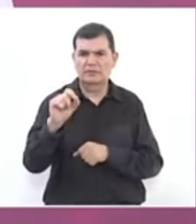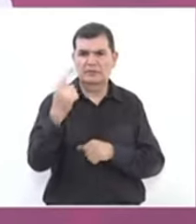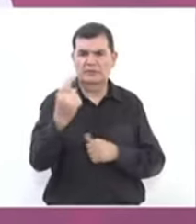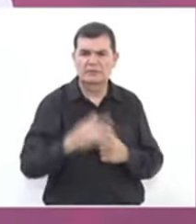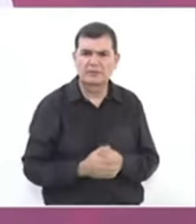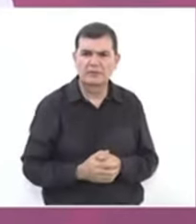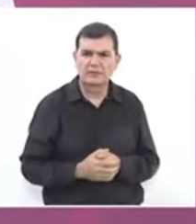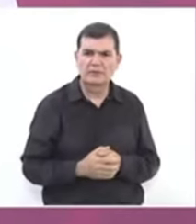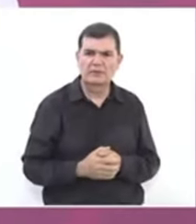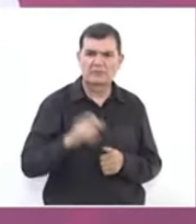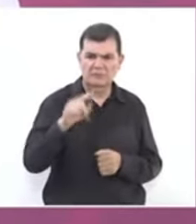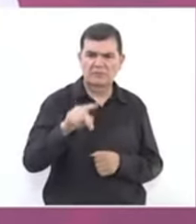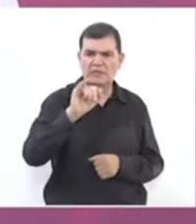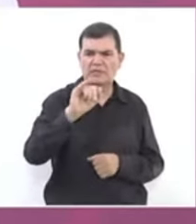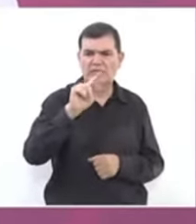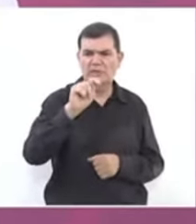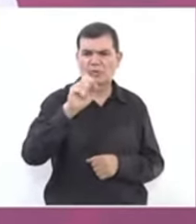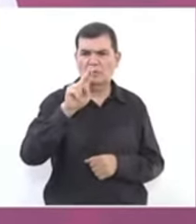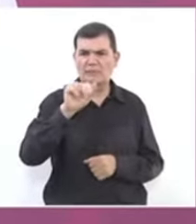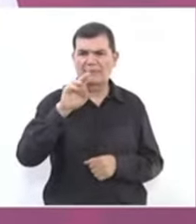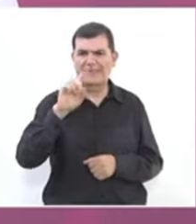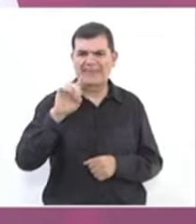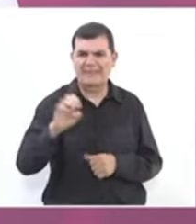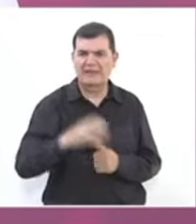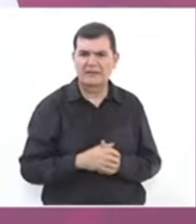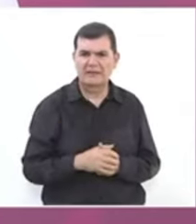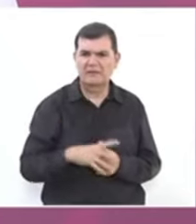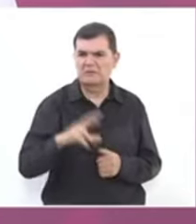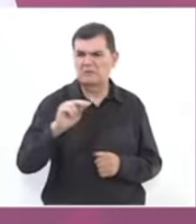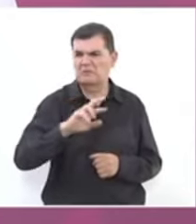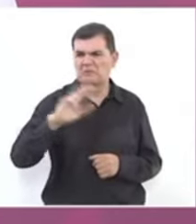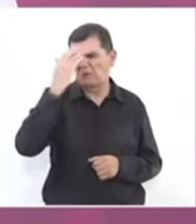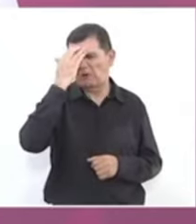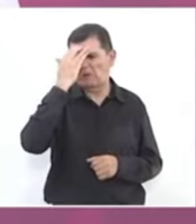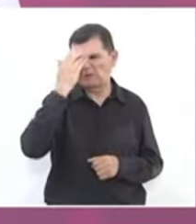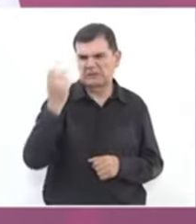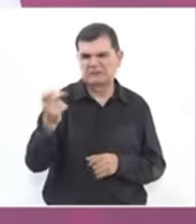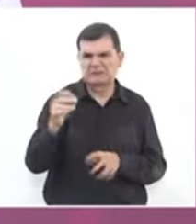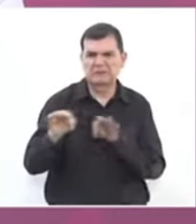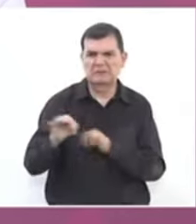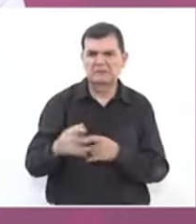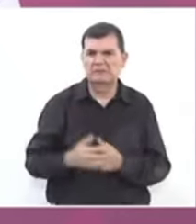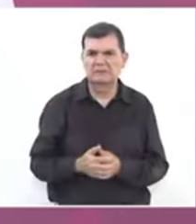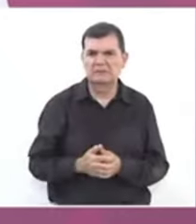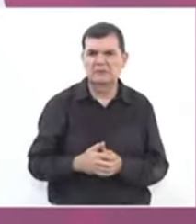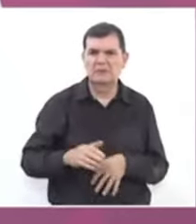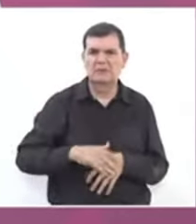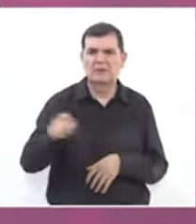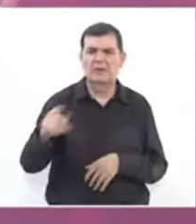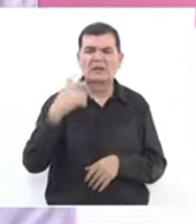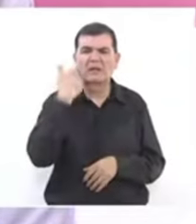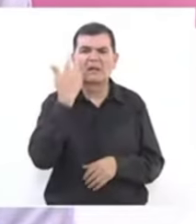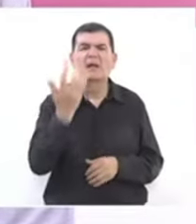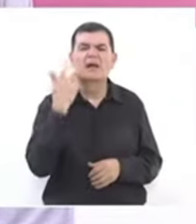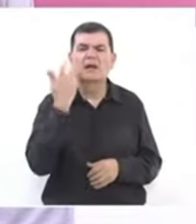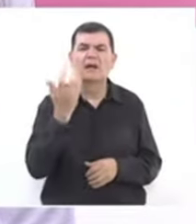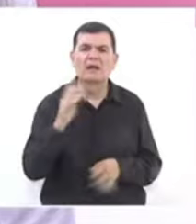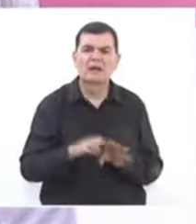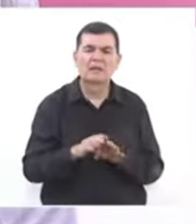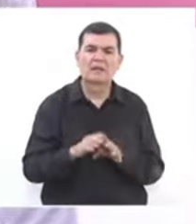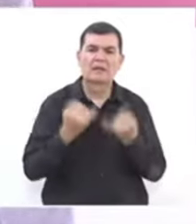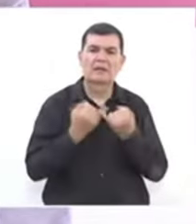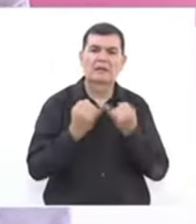1821, Iturbide. Pero no se le reconoce a Iturbide, porque Iturbide quería la